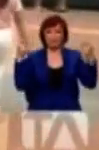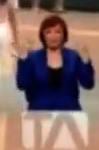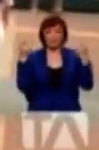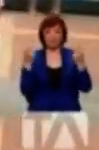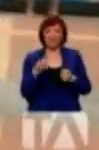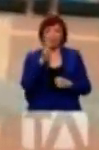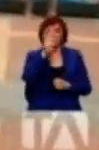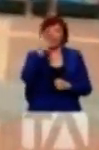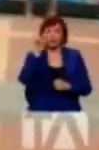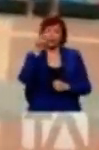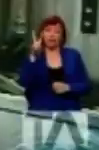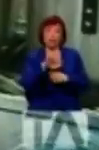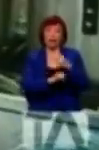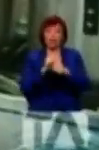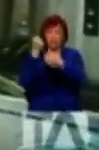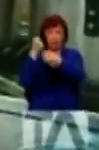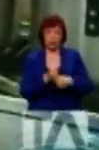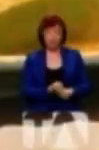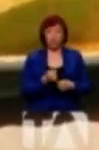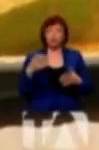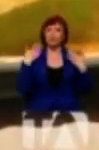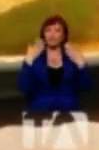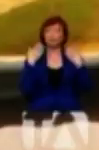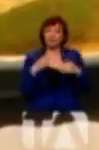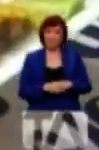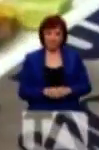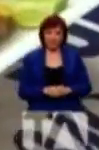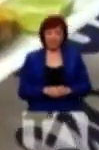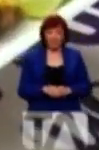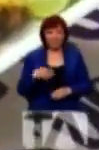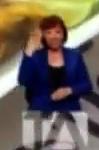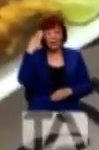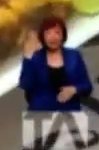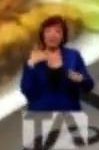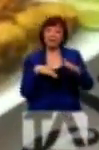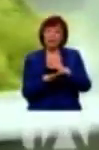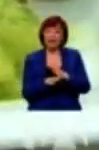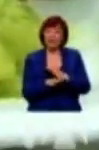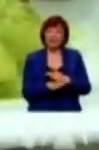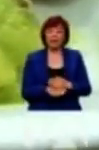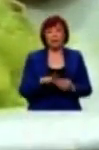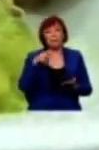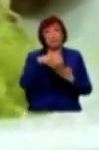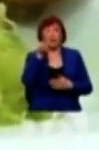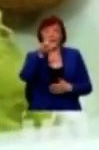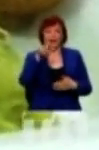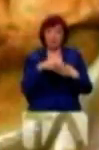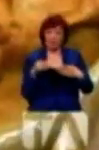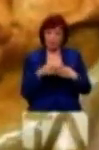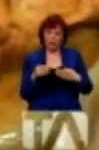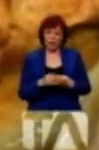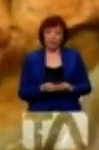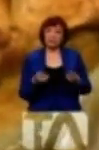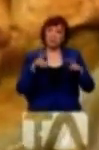482 años de fundación de la ciudad con una edición más de Raíces, cuyo costo de ingreso esta vez será de apenas $3, más lo que usted